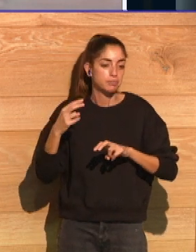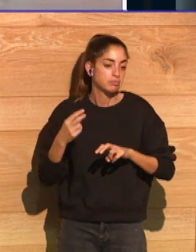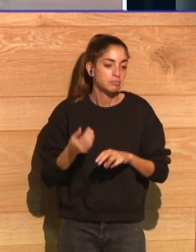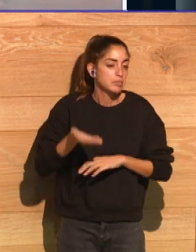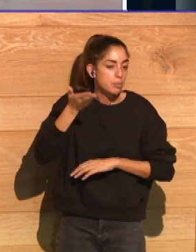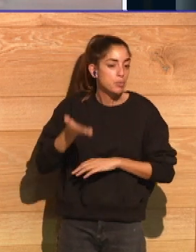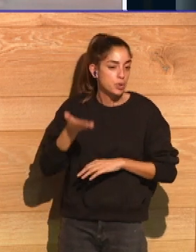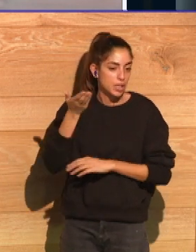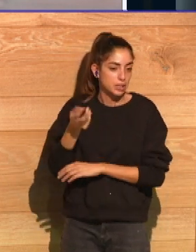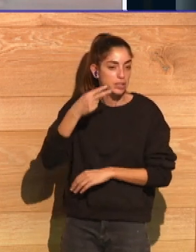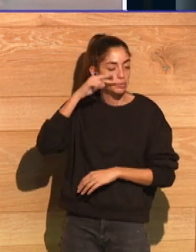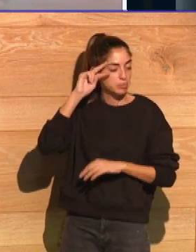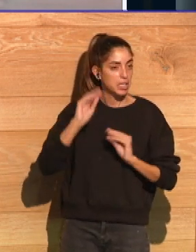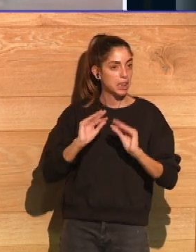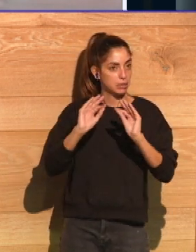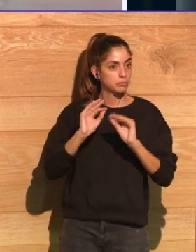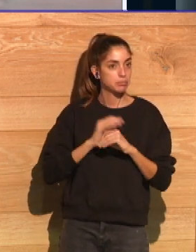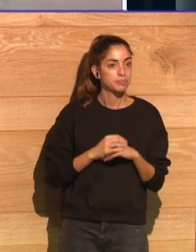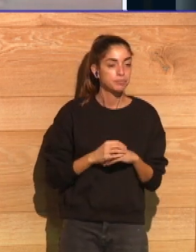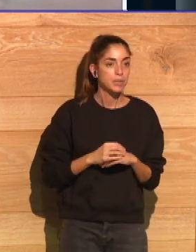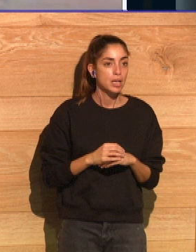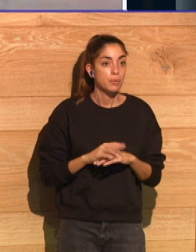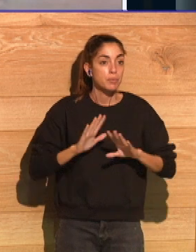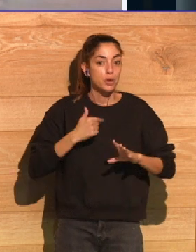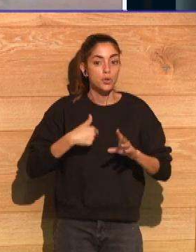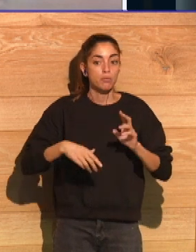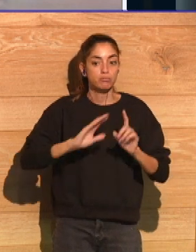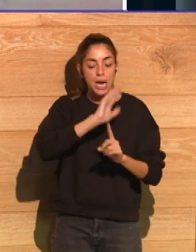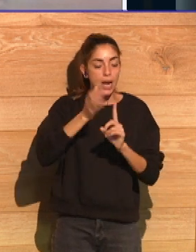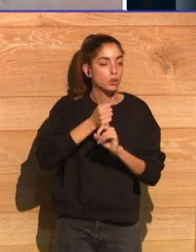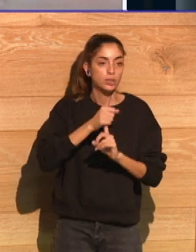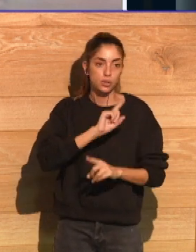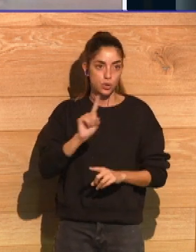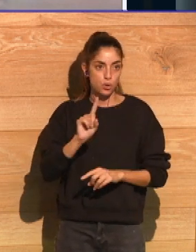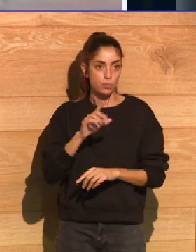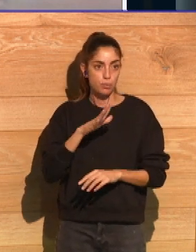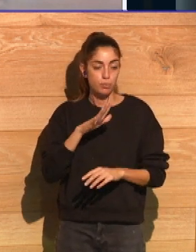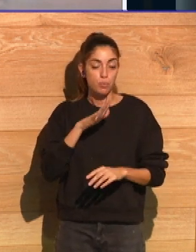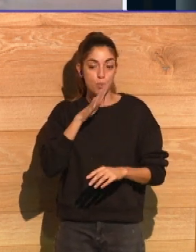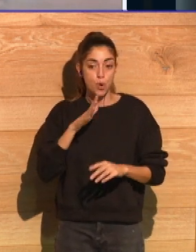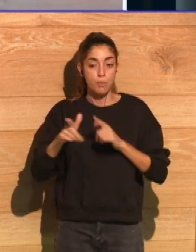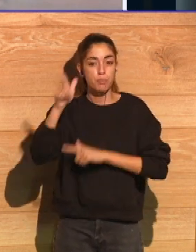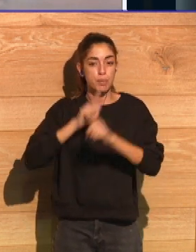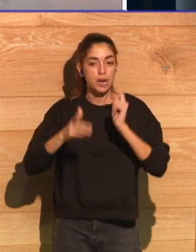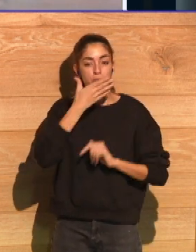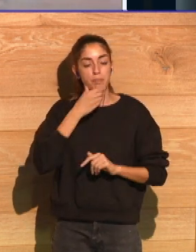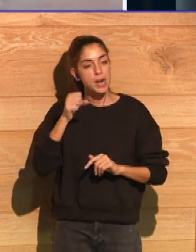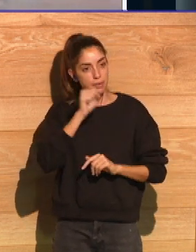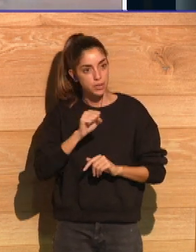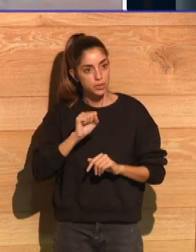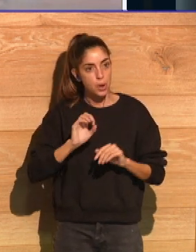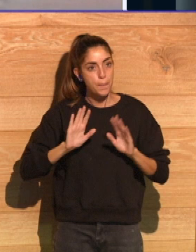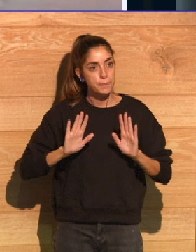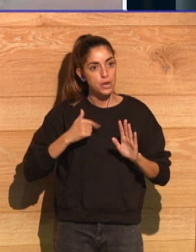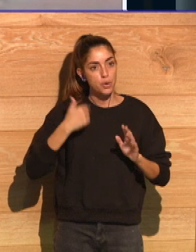buscaba, escalando esta montaña. No lo encontré, es verdad que fue un viaje maravilloso, pero no fue, creo